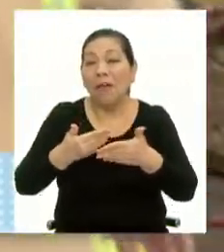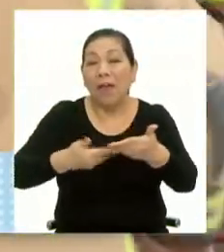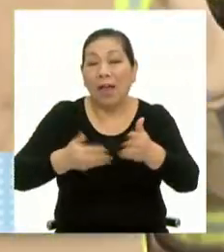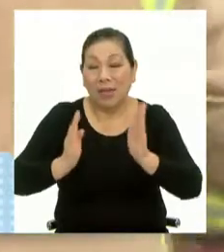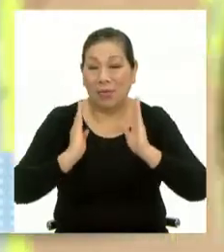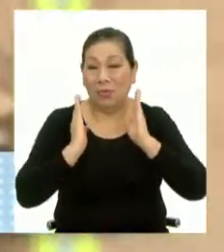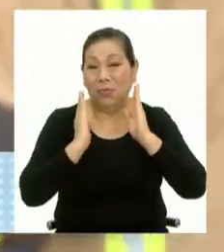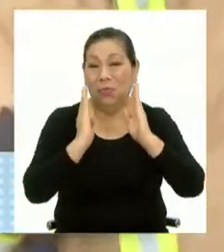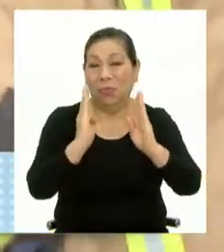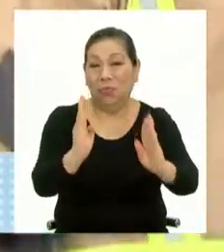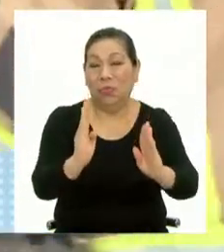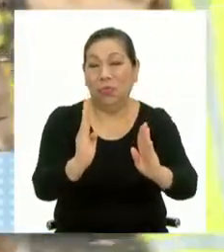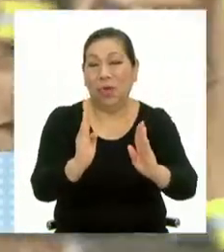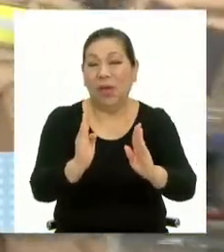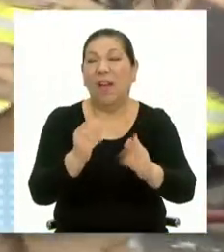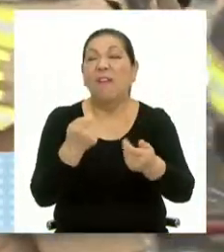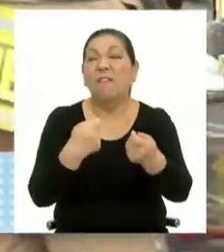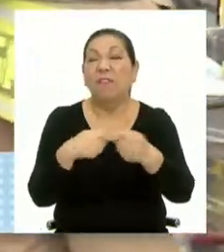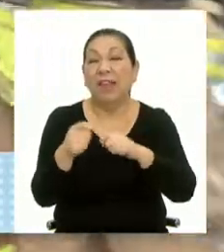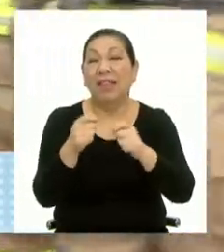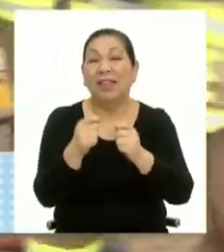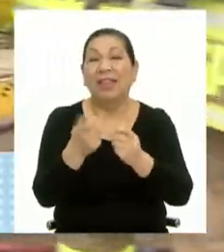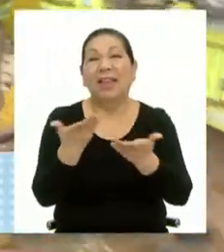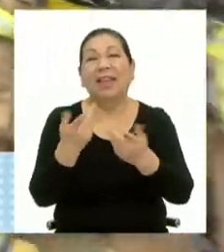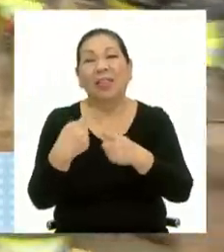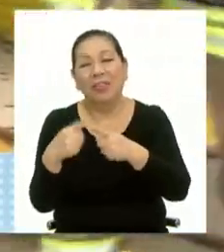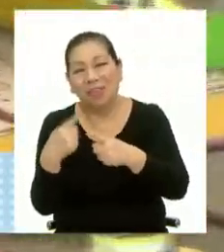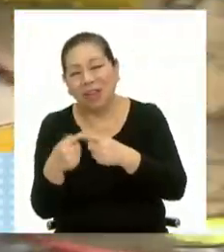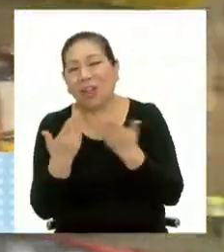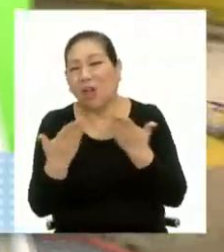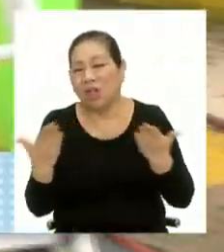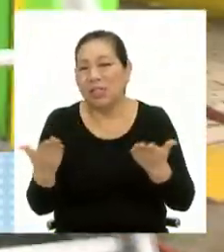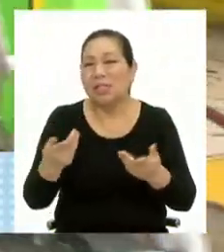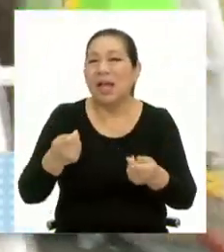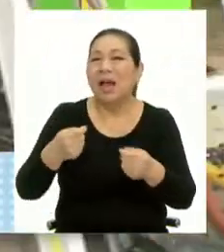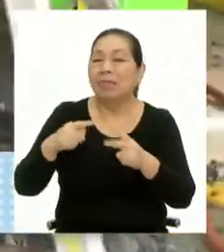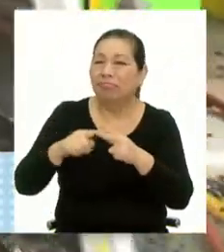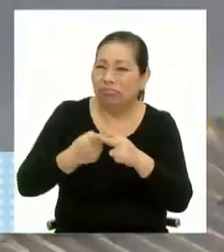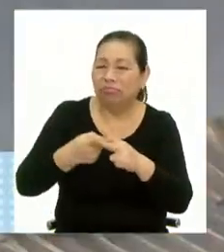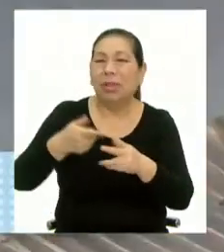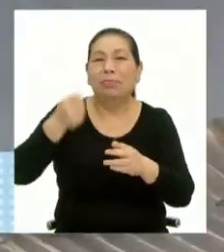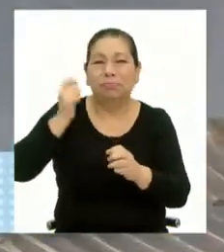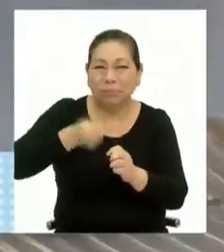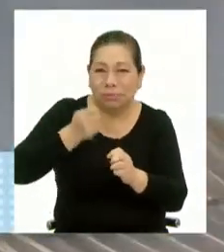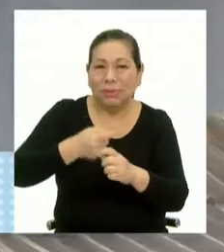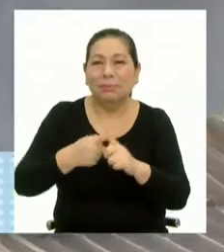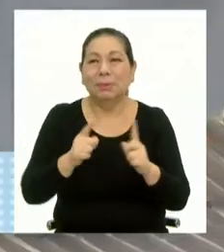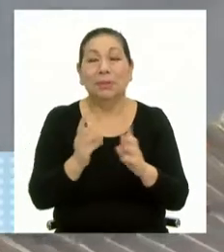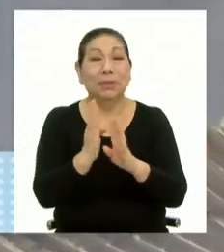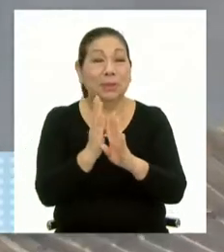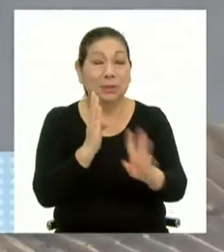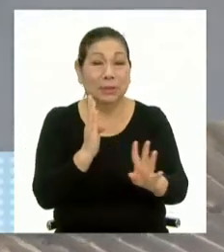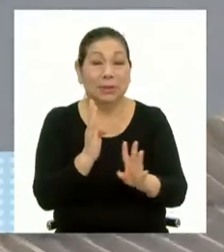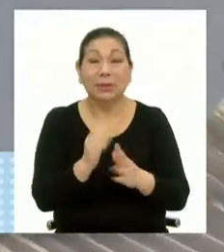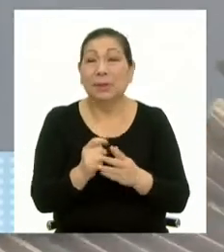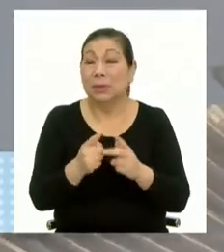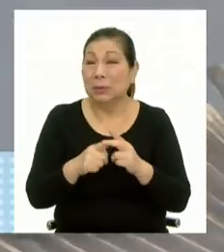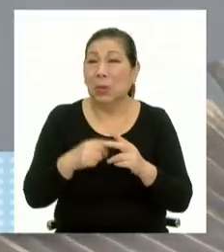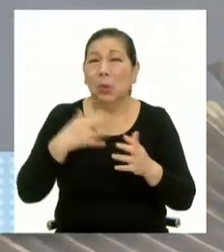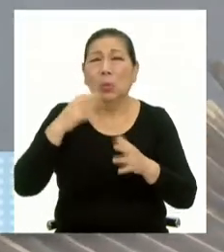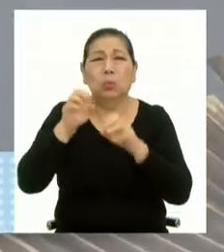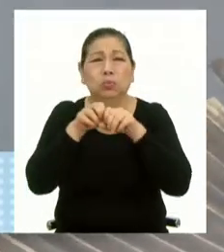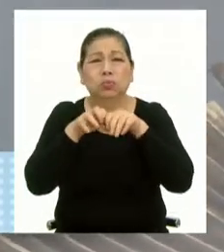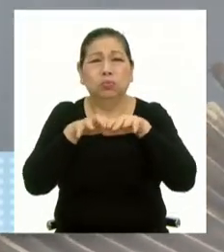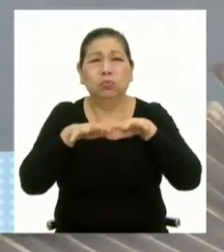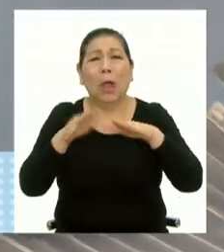única afectada. Total, felizmente hemos llegado a controlar que no se propague por la parte posterior a otros locales. En un momento las llamas comenzaron a avanzar